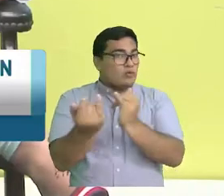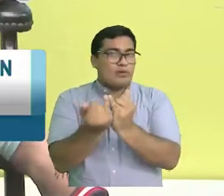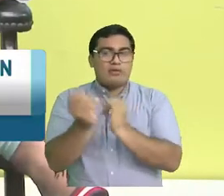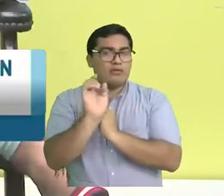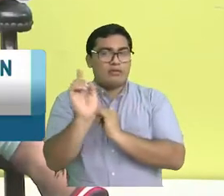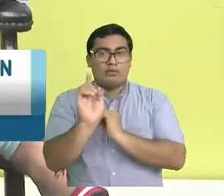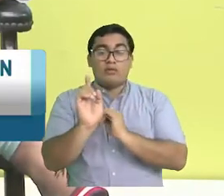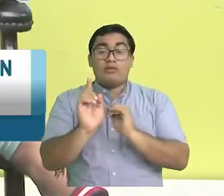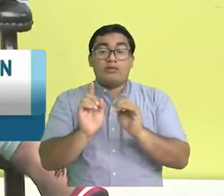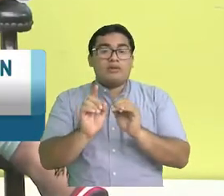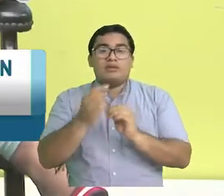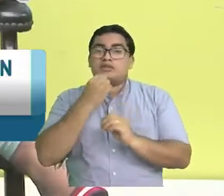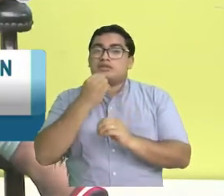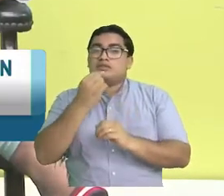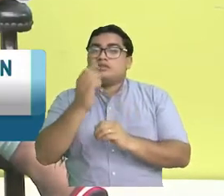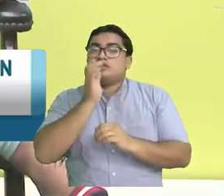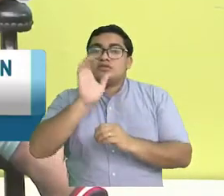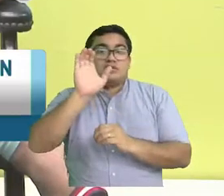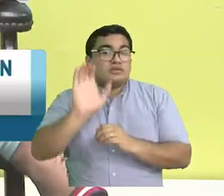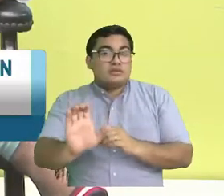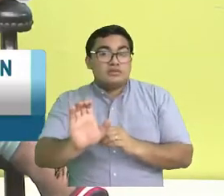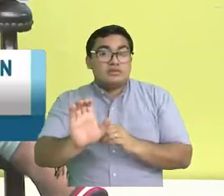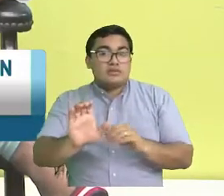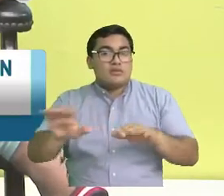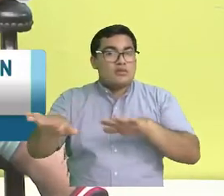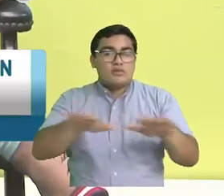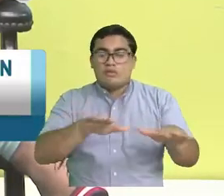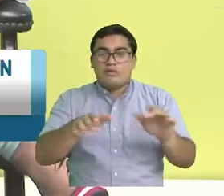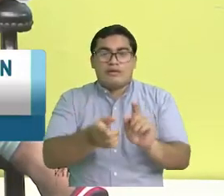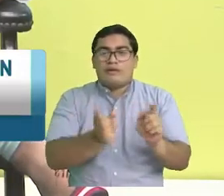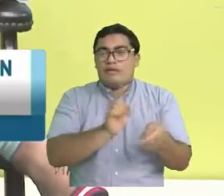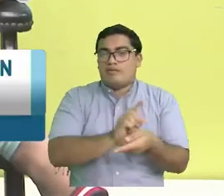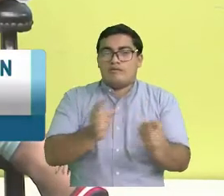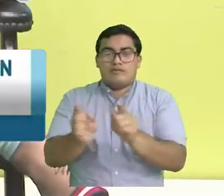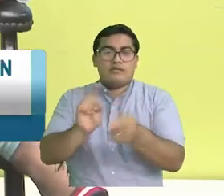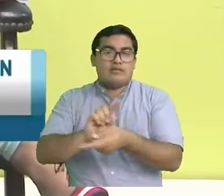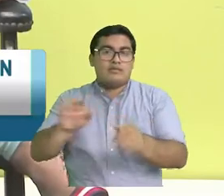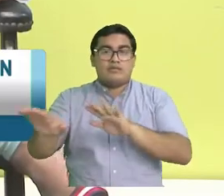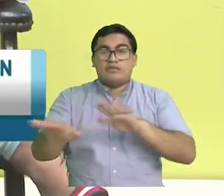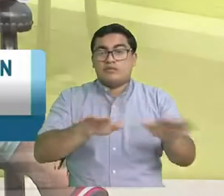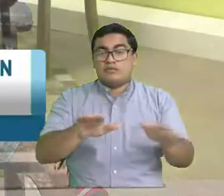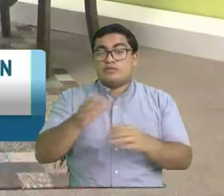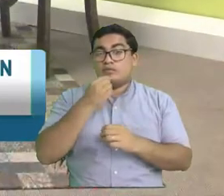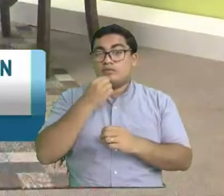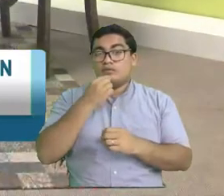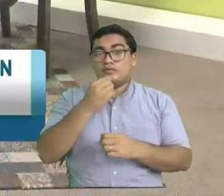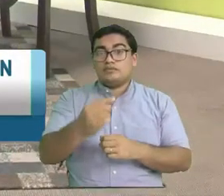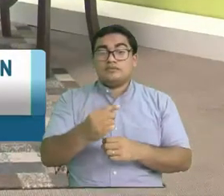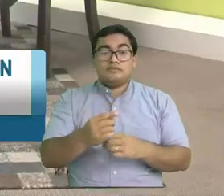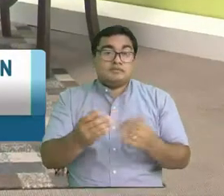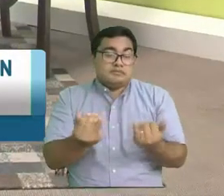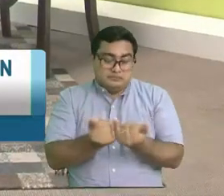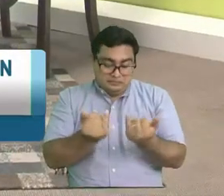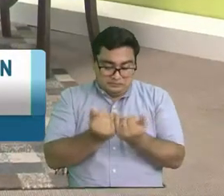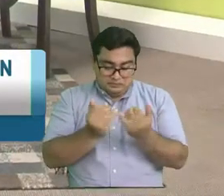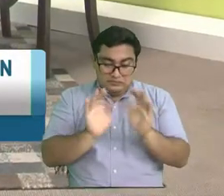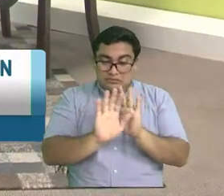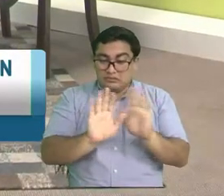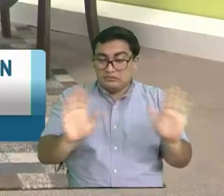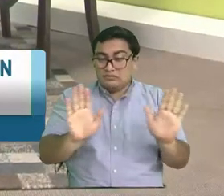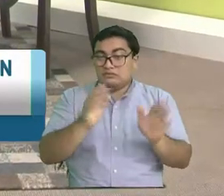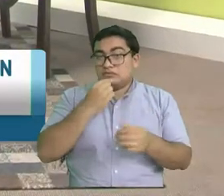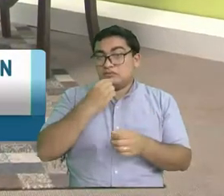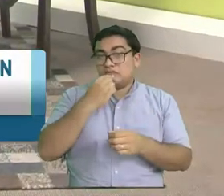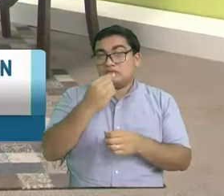no es modificable por el ambiente antes del nacimiento, como preconcepcional. Simplemente pues ya viene establecido cuando